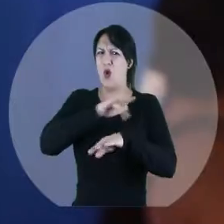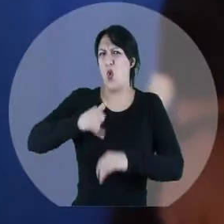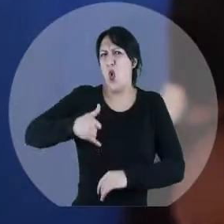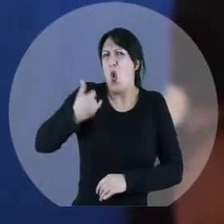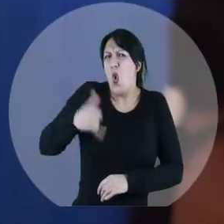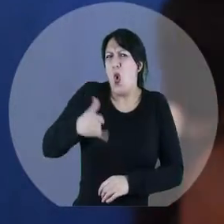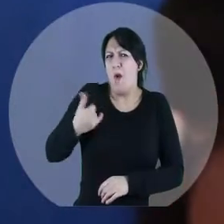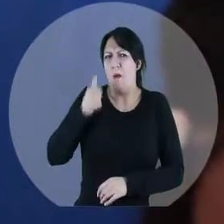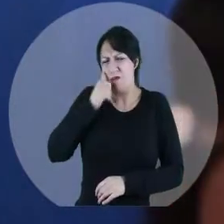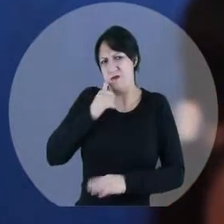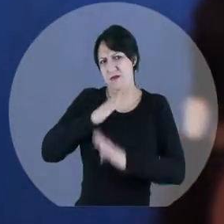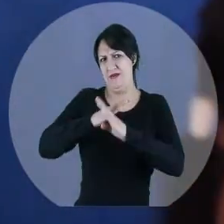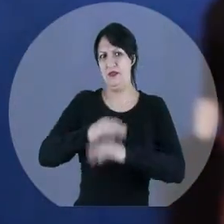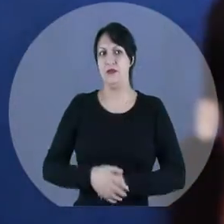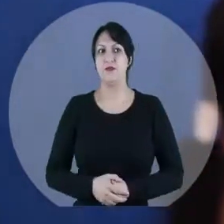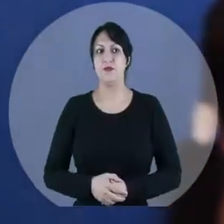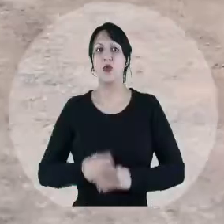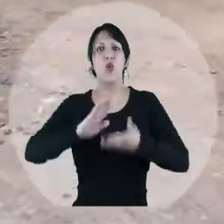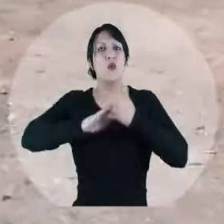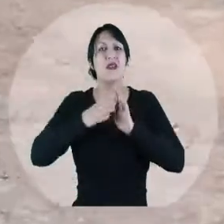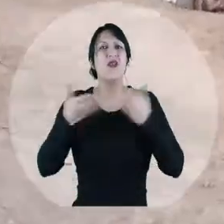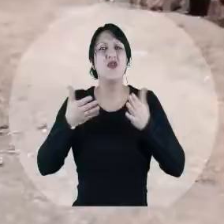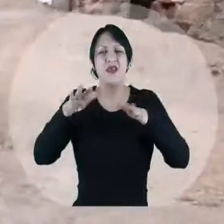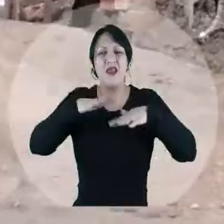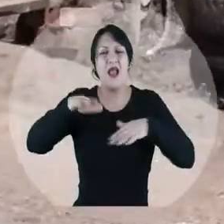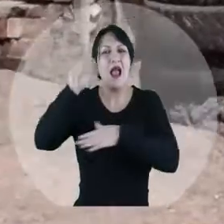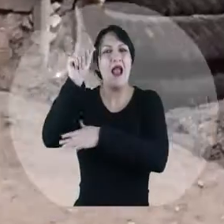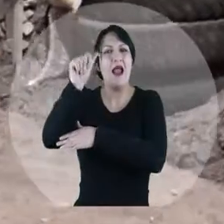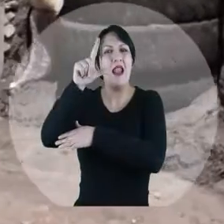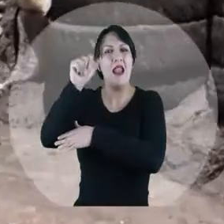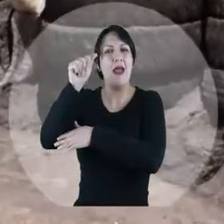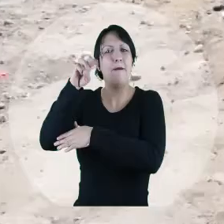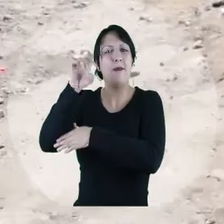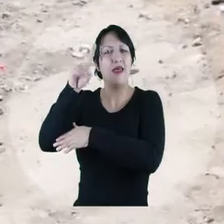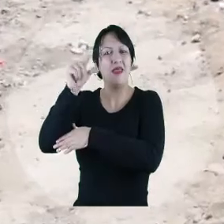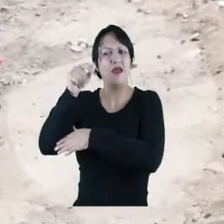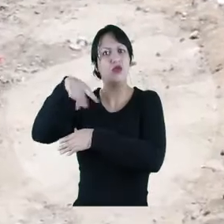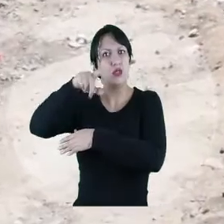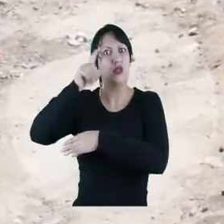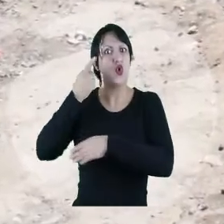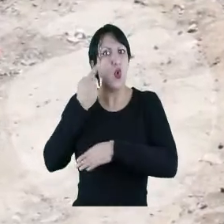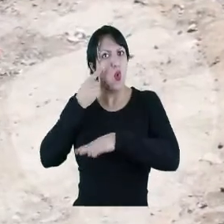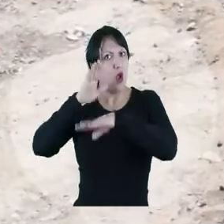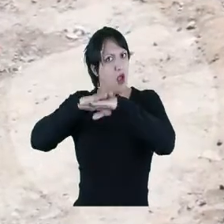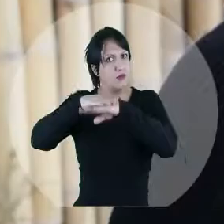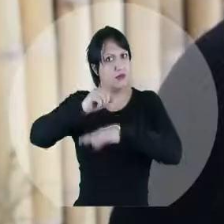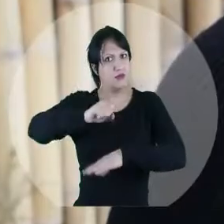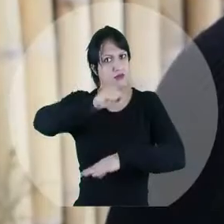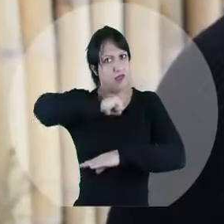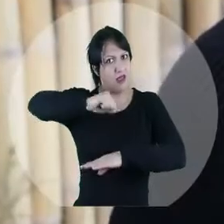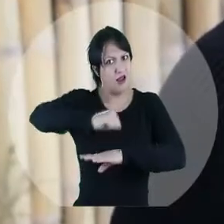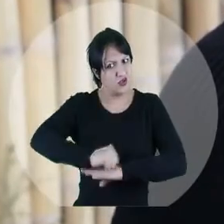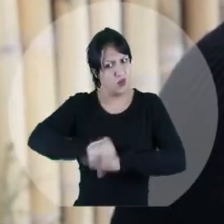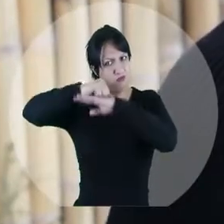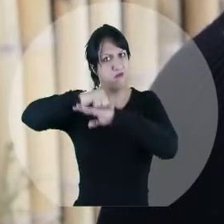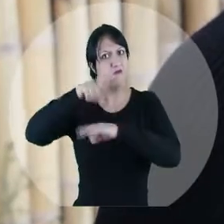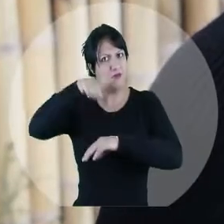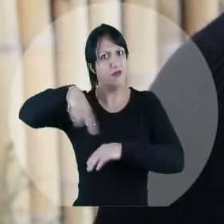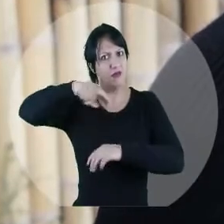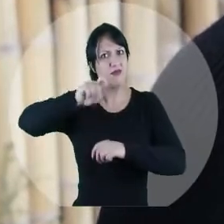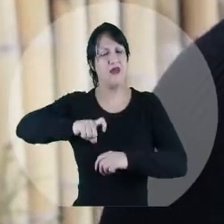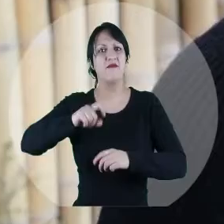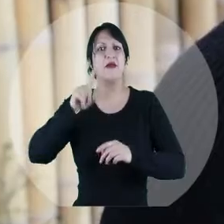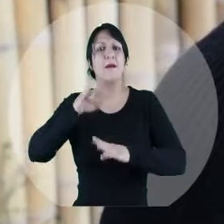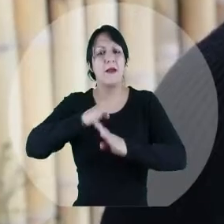prevenir embarazos en temprana edad. Invitamos a toda la comunidad, no solamente de Alameda, sino de todos los barrios, a todas las mujeres a hacer valer sus